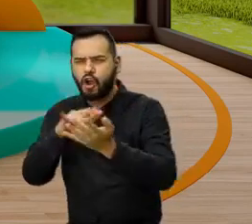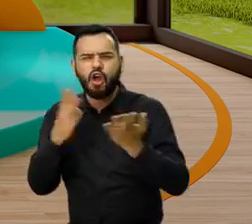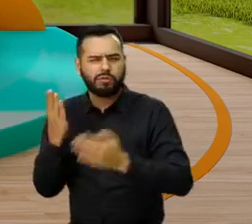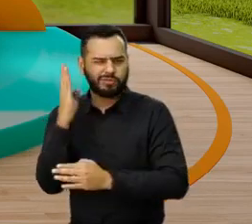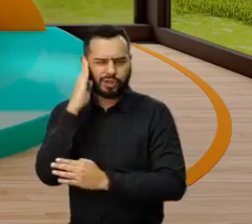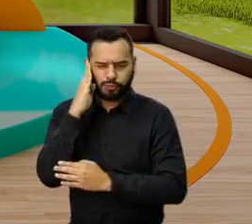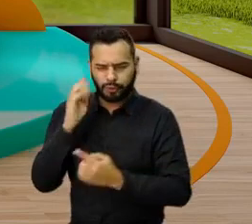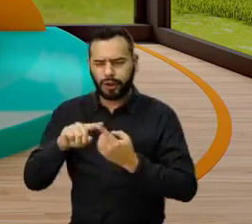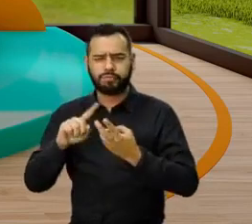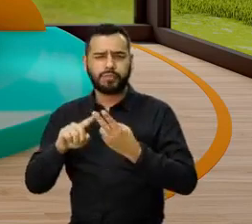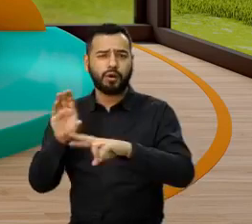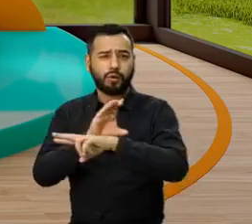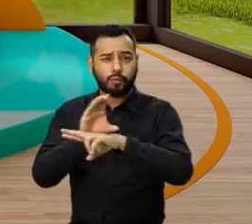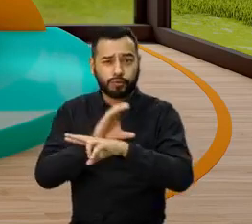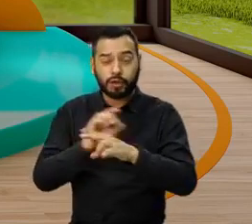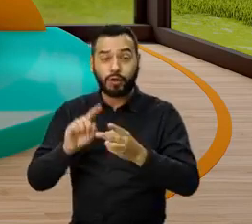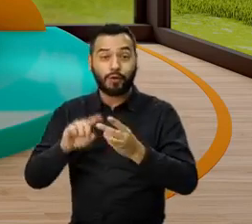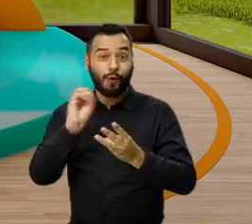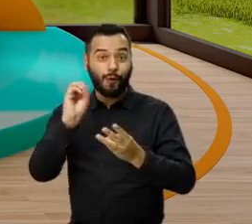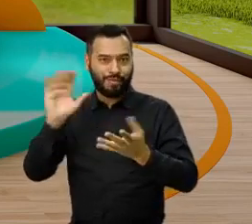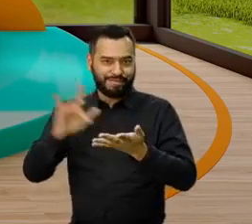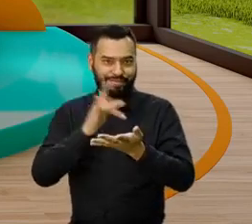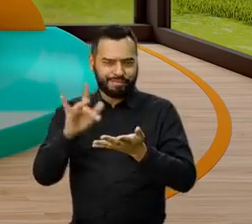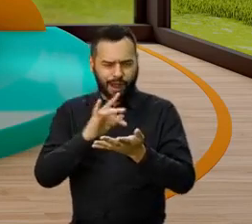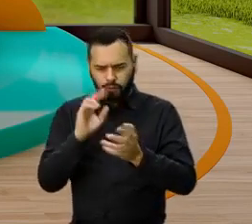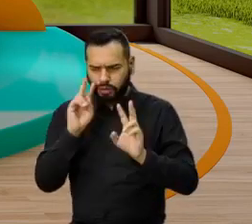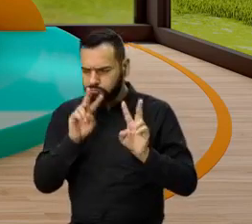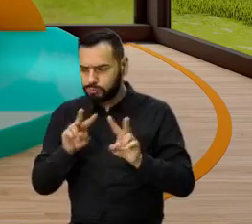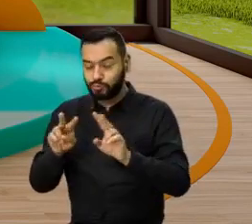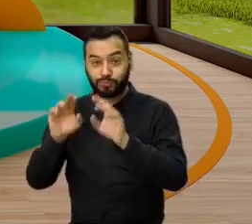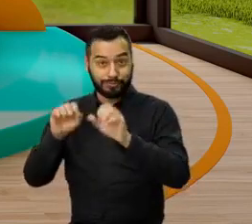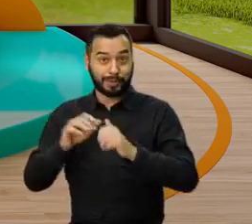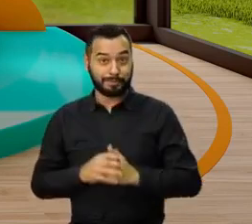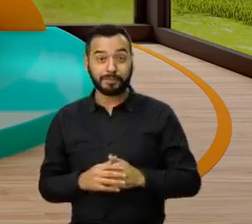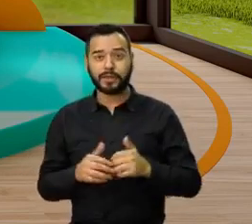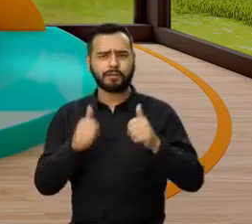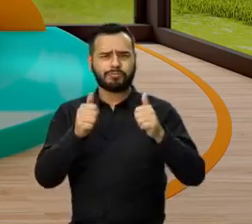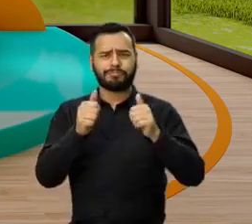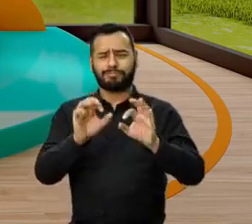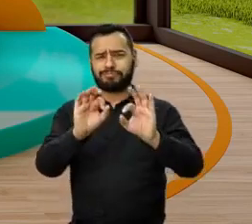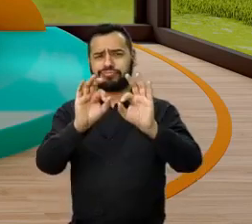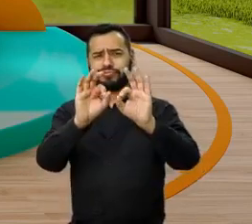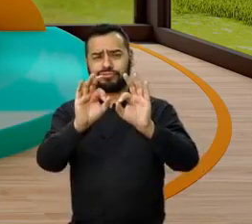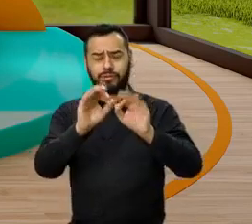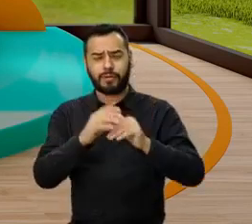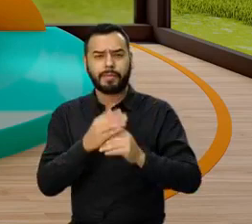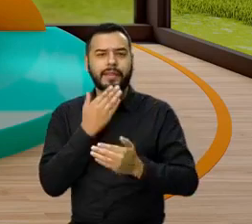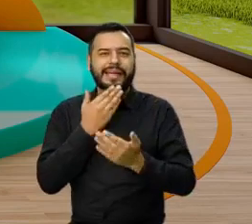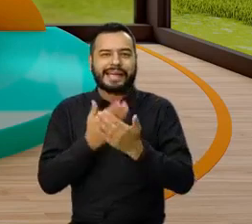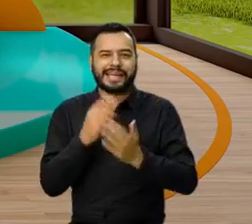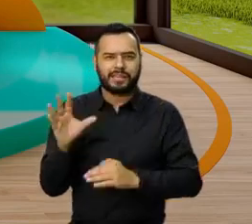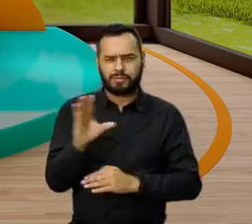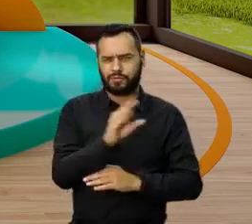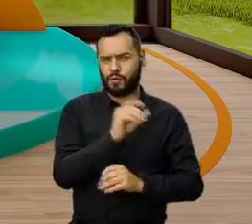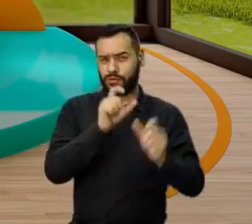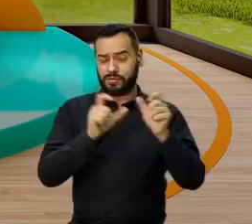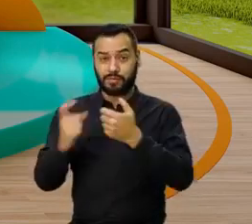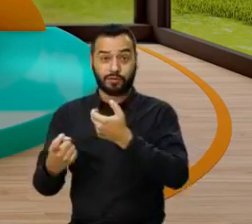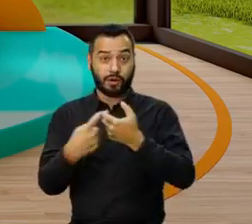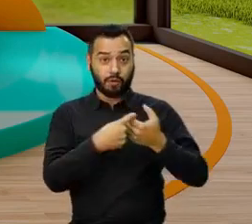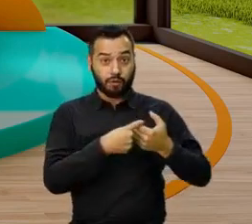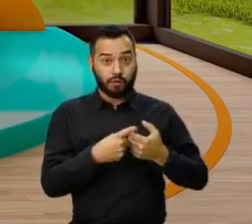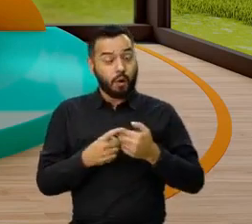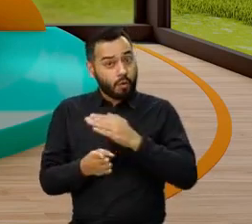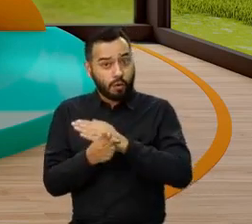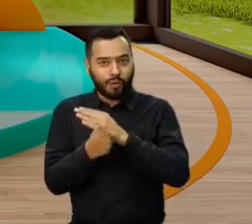celular un computador o una tablet de verdad que bien la hemos pasado gracias a todos por estar aquí conectados por